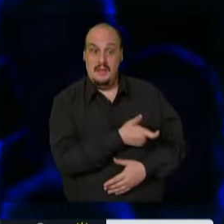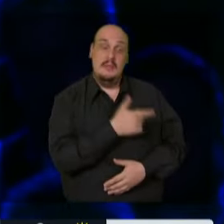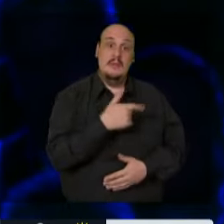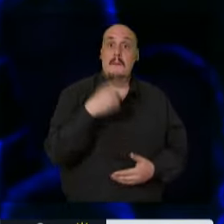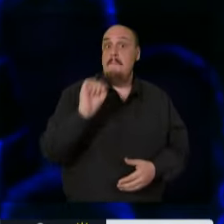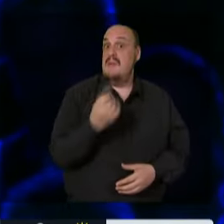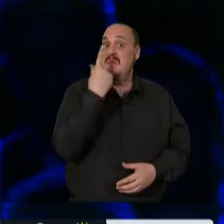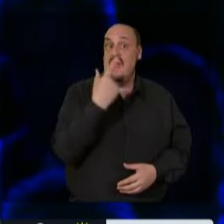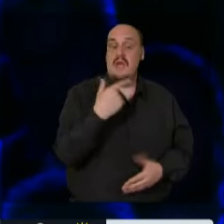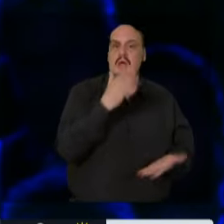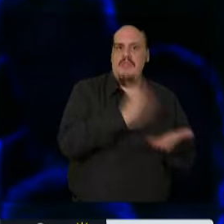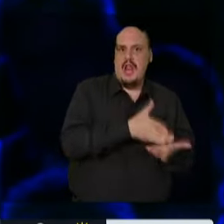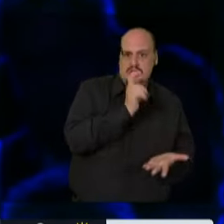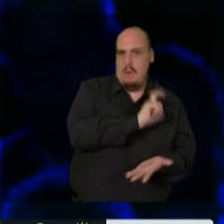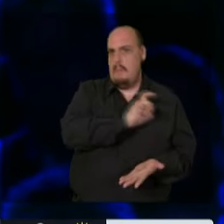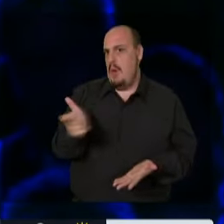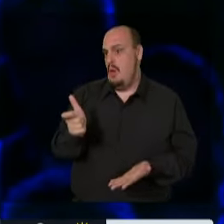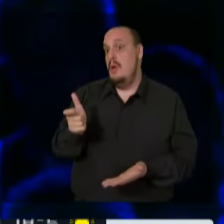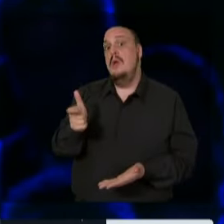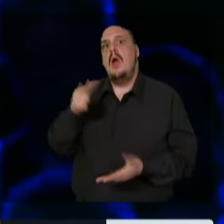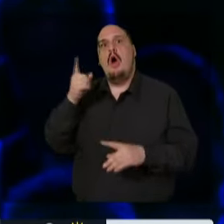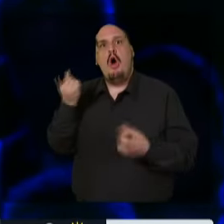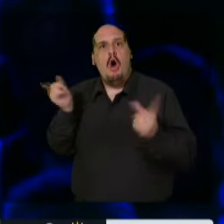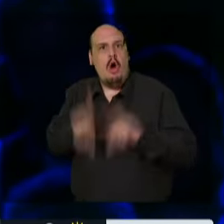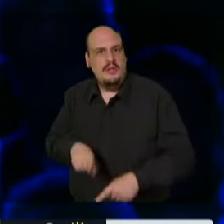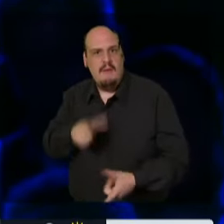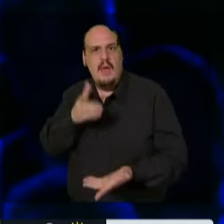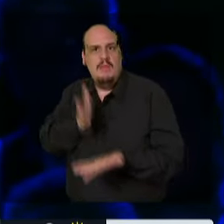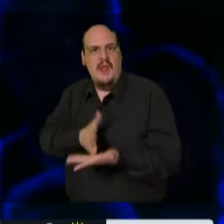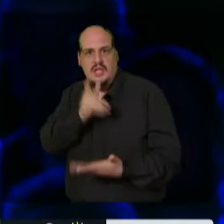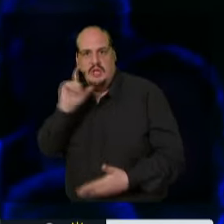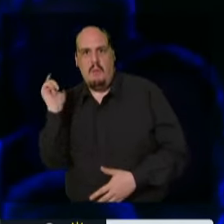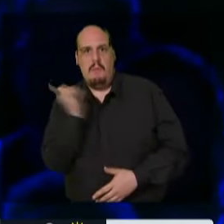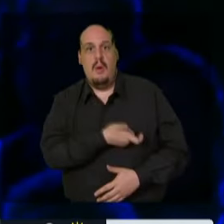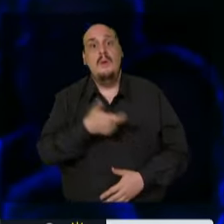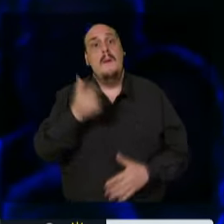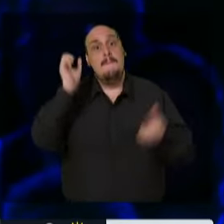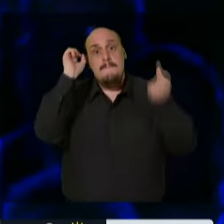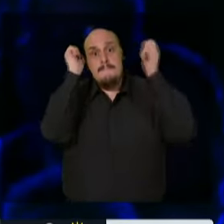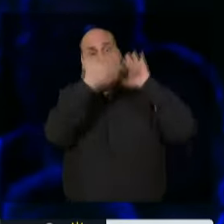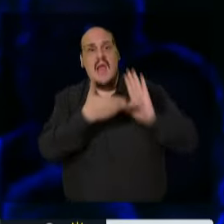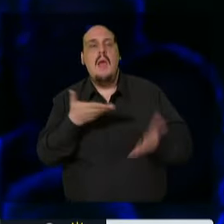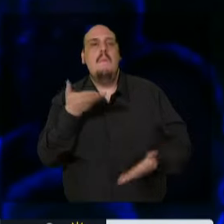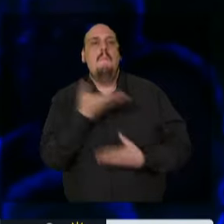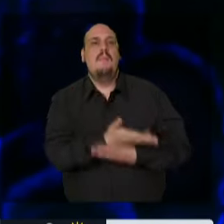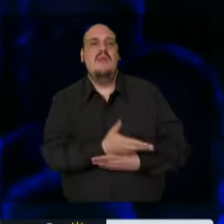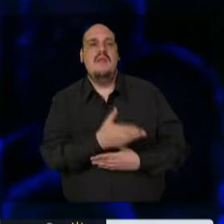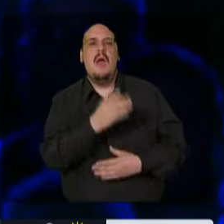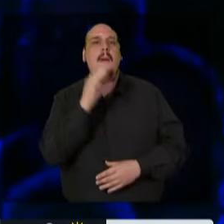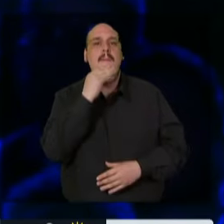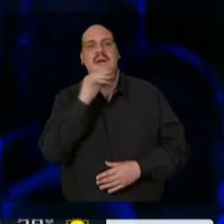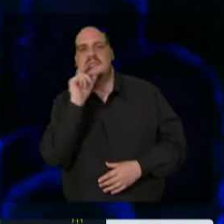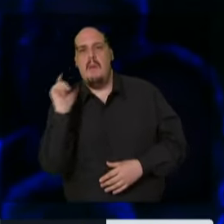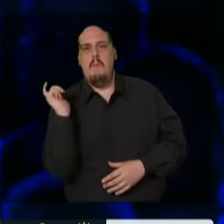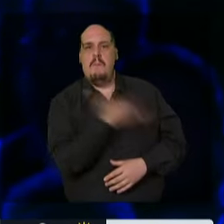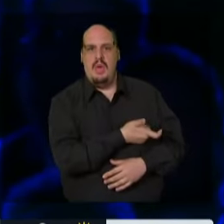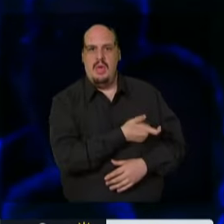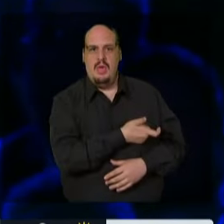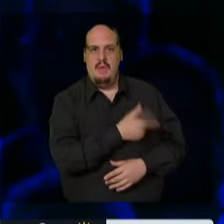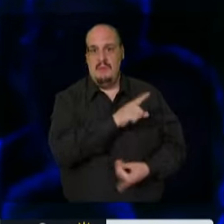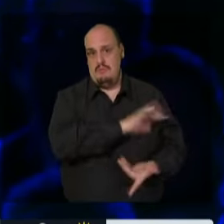derecho a réplica, Javier Milei ha solicitado responderle a Sergio Massa sobre su derecho